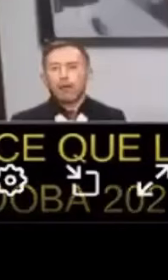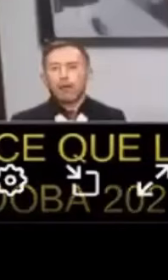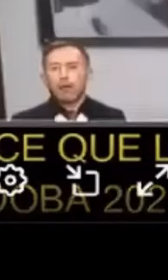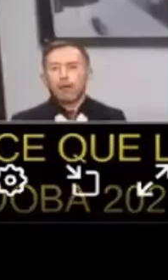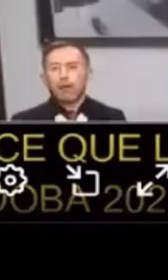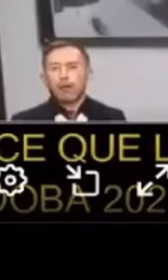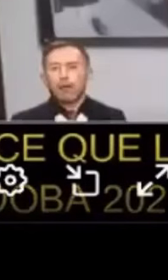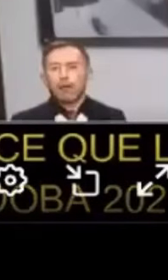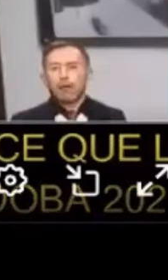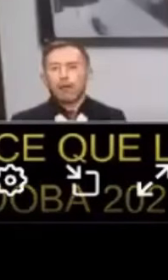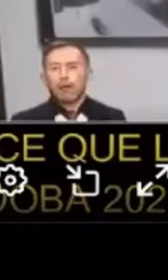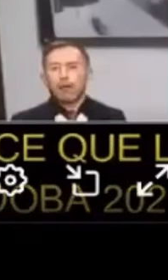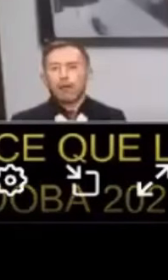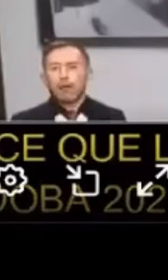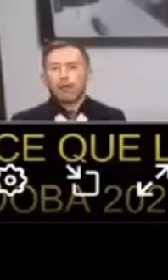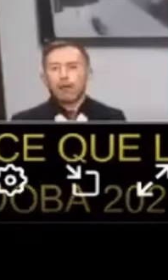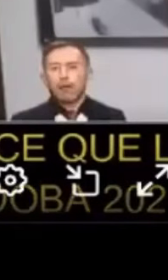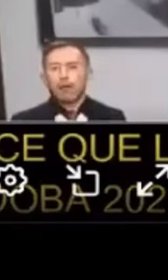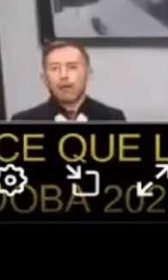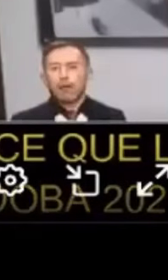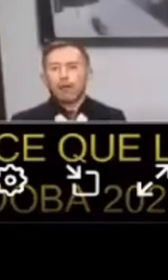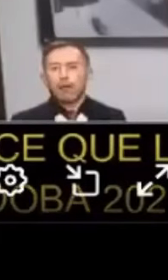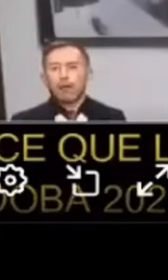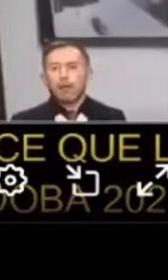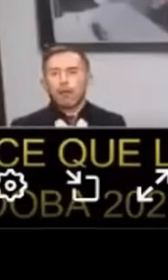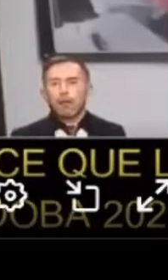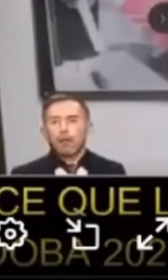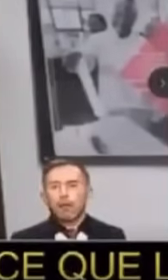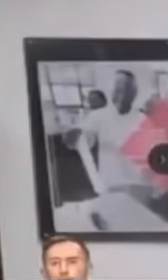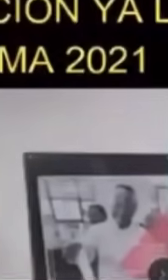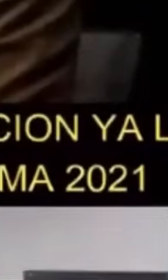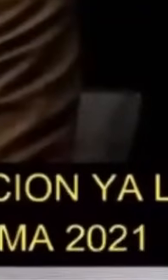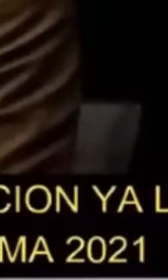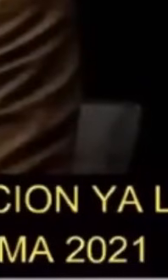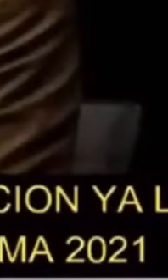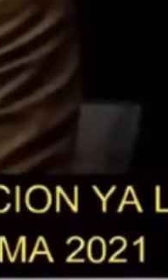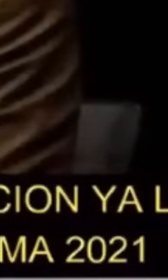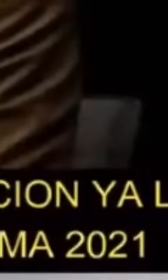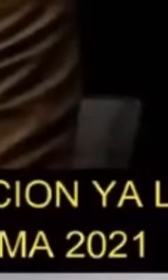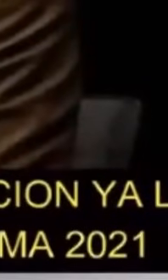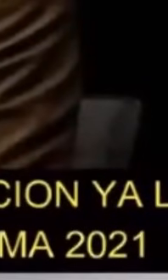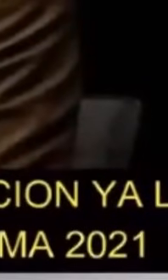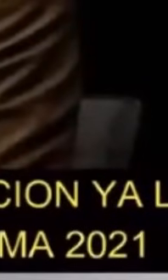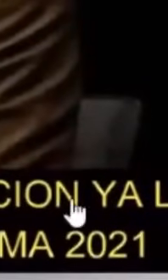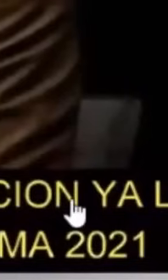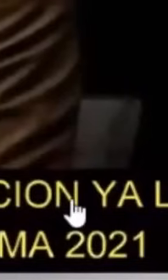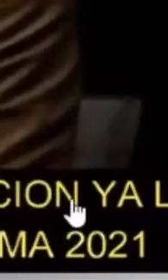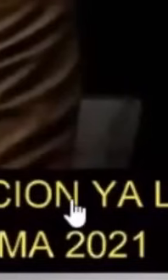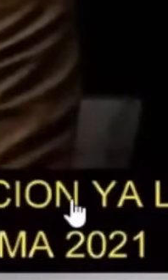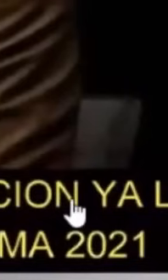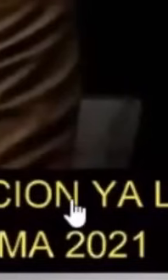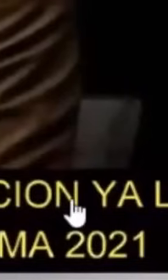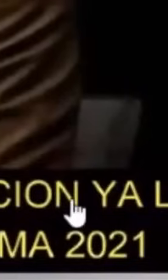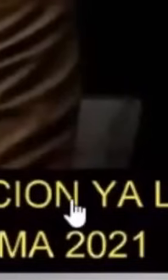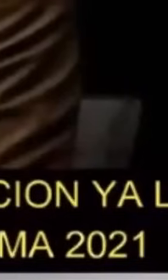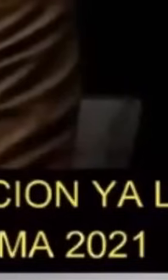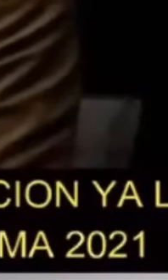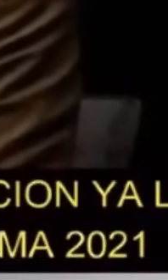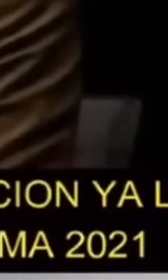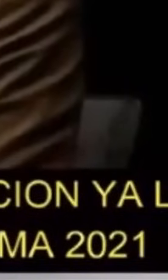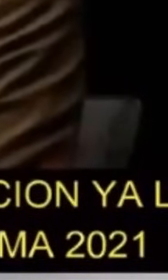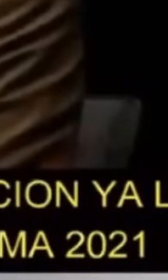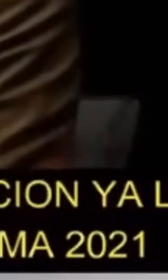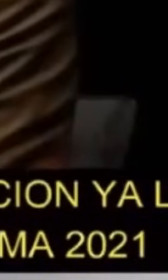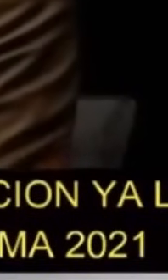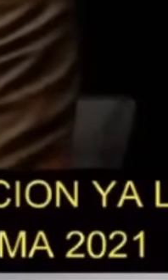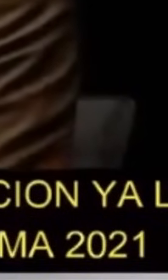la decisión de la conforma Oye y entonces por qué ahora están tratando de presionar al INE